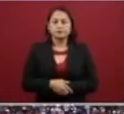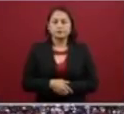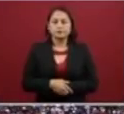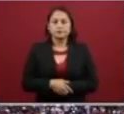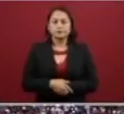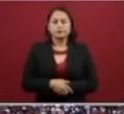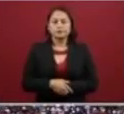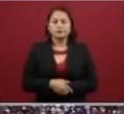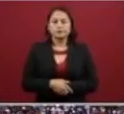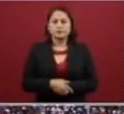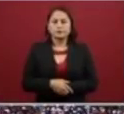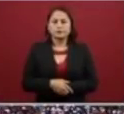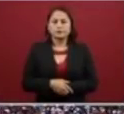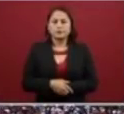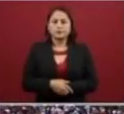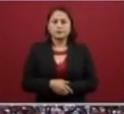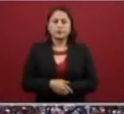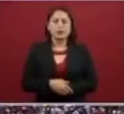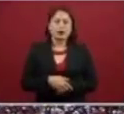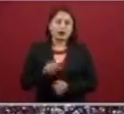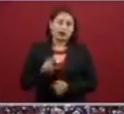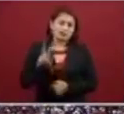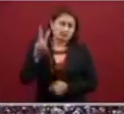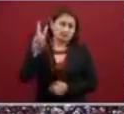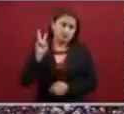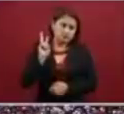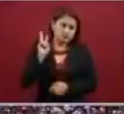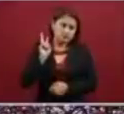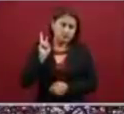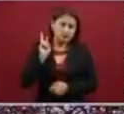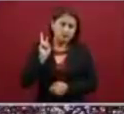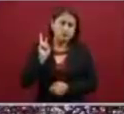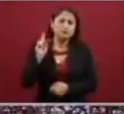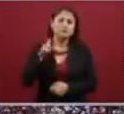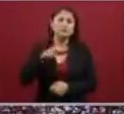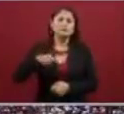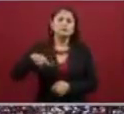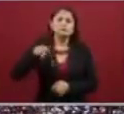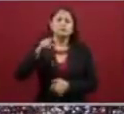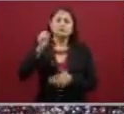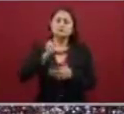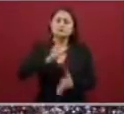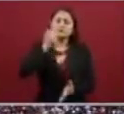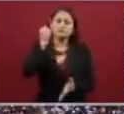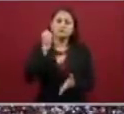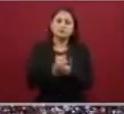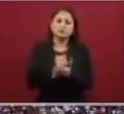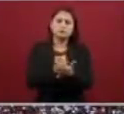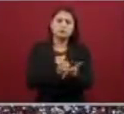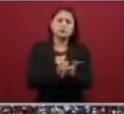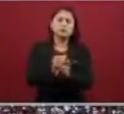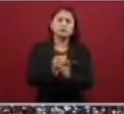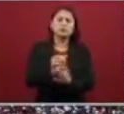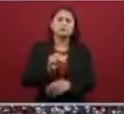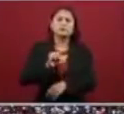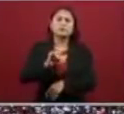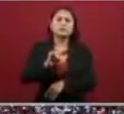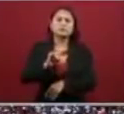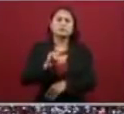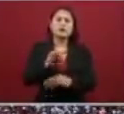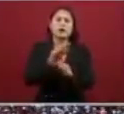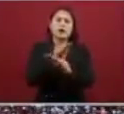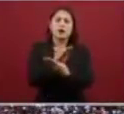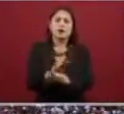El viernes pasado se aprobó la creación del Banco